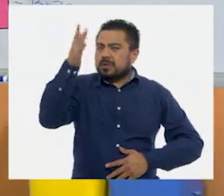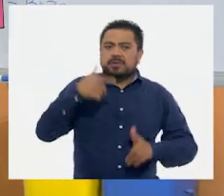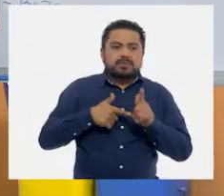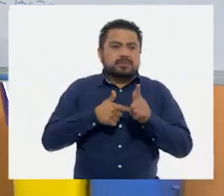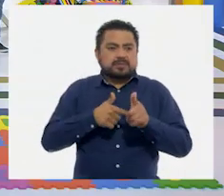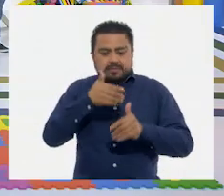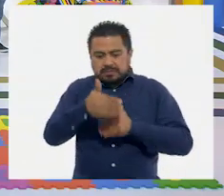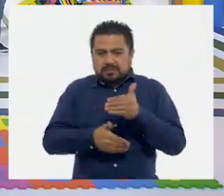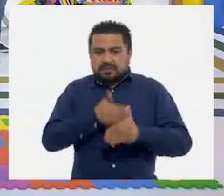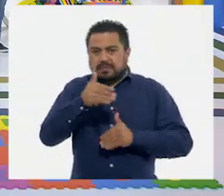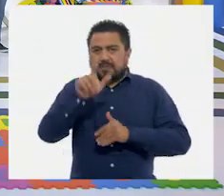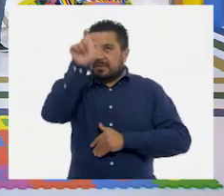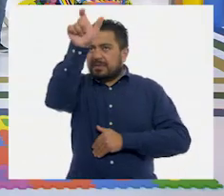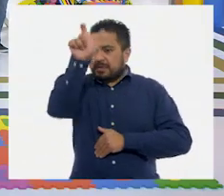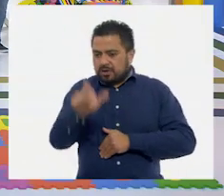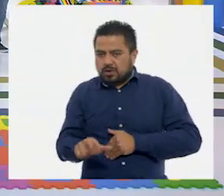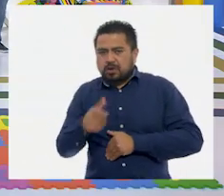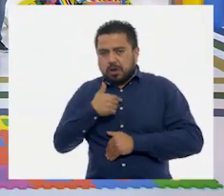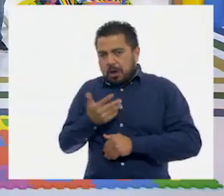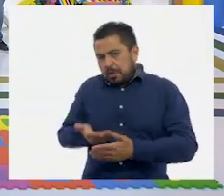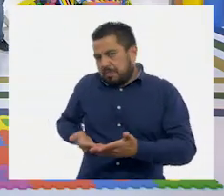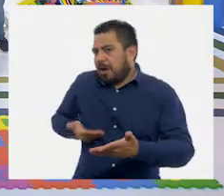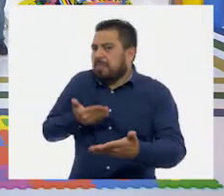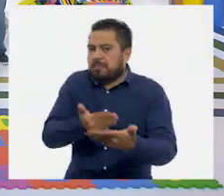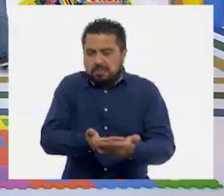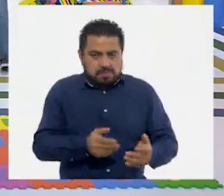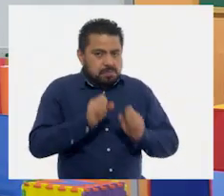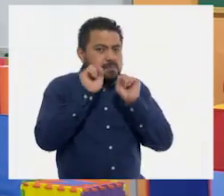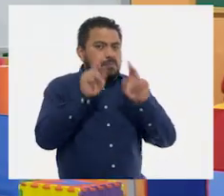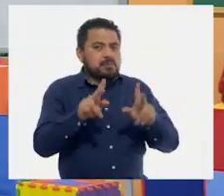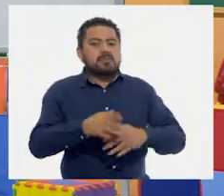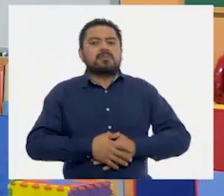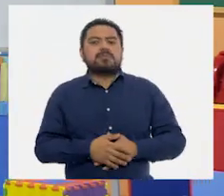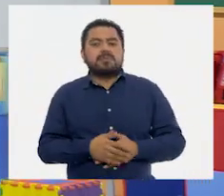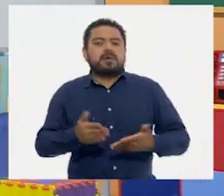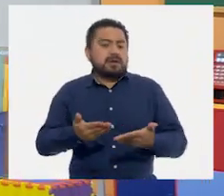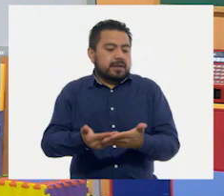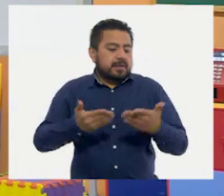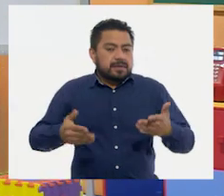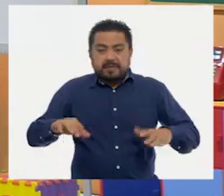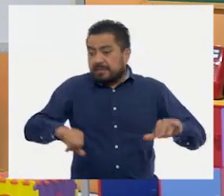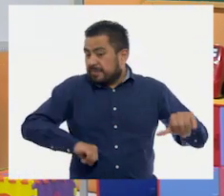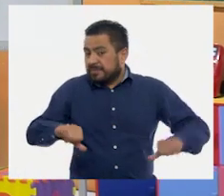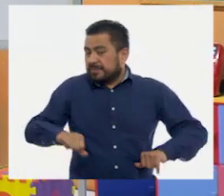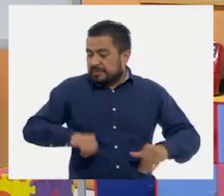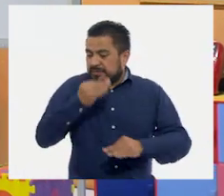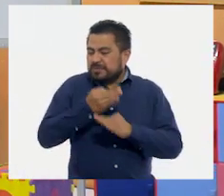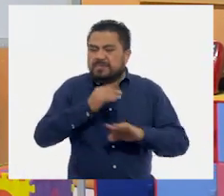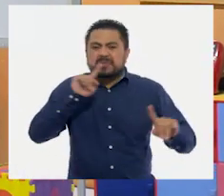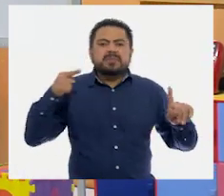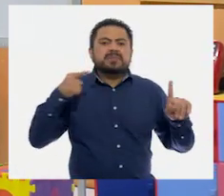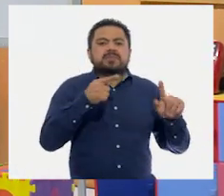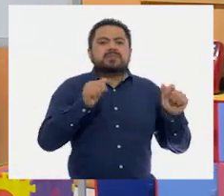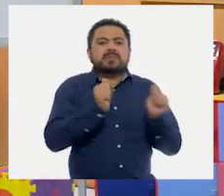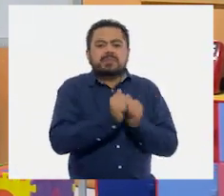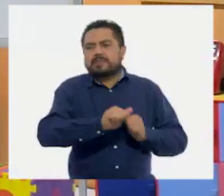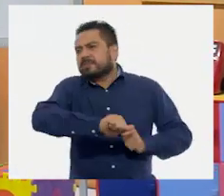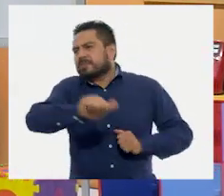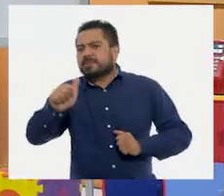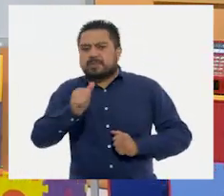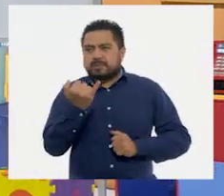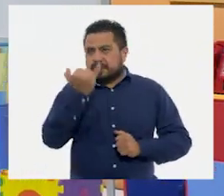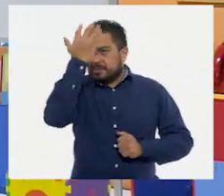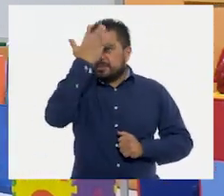esta secuencia que nosotros propusimos, ¿sale? Ok. Bien, ahora, la actividad que sigue tiene que ver con otras